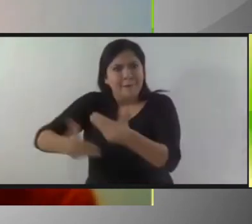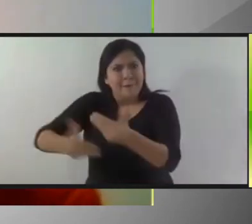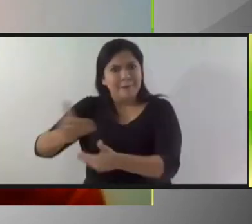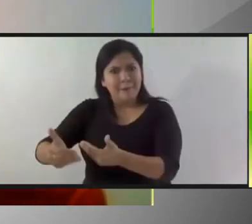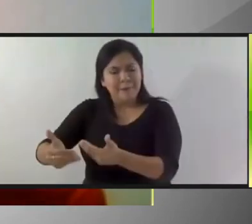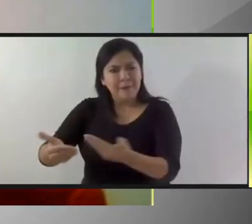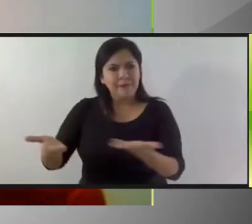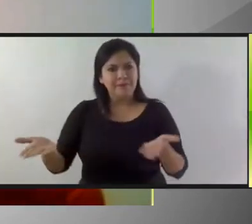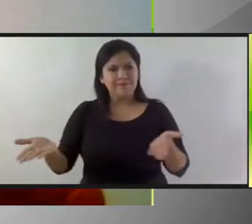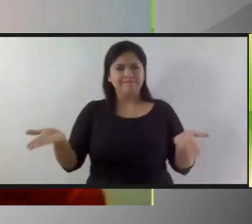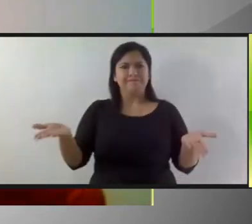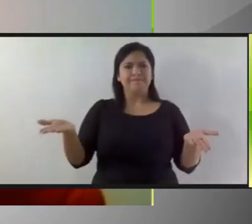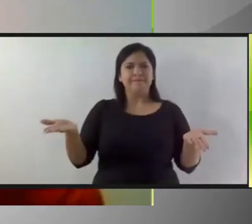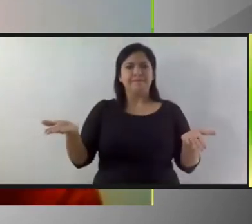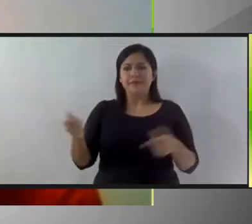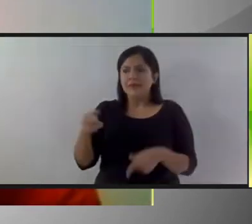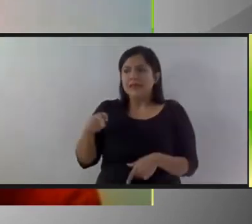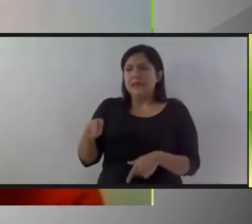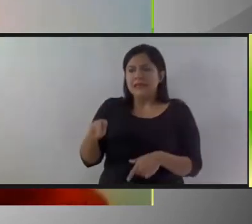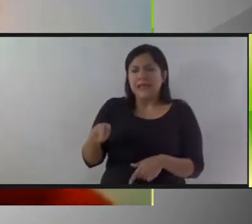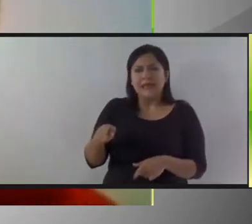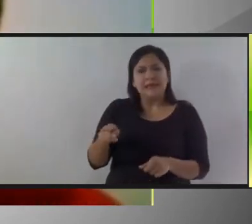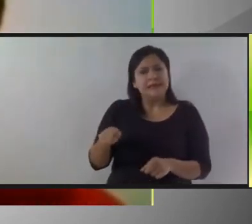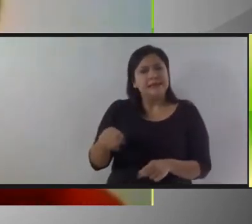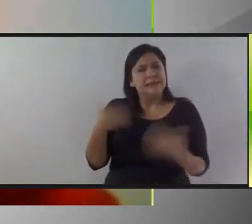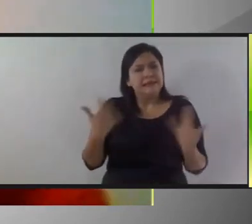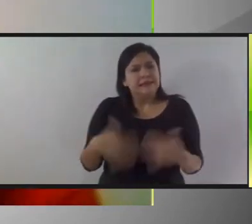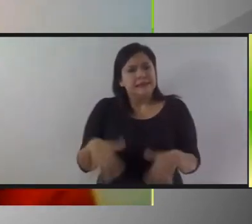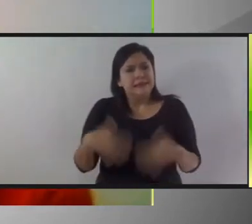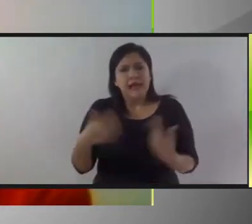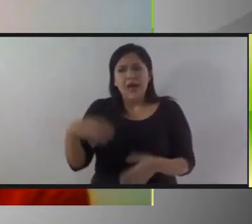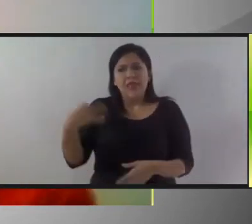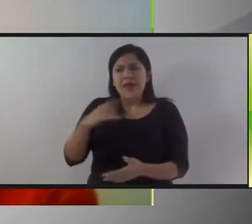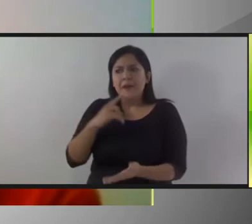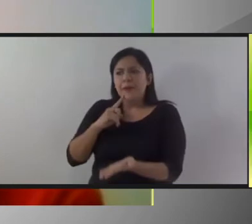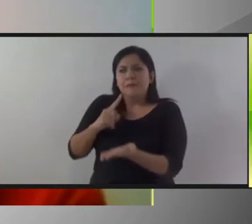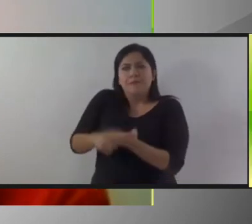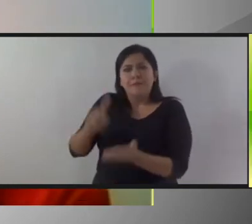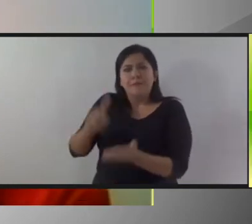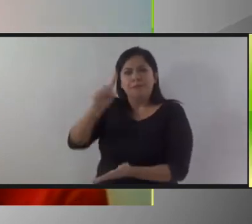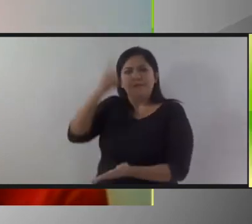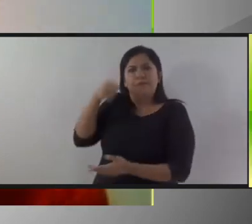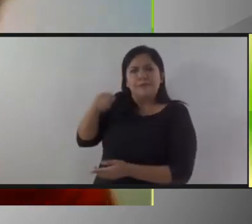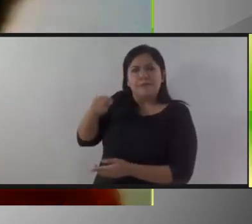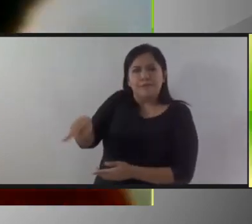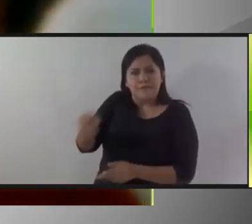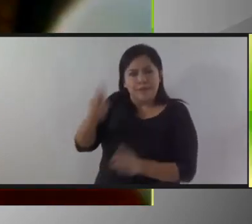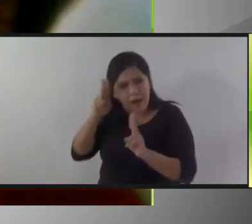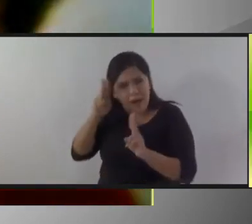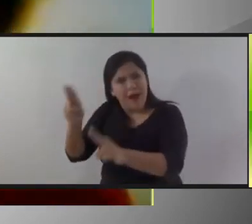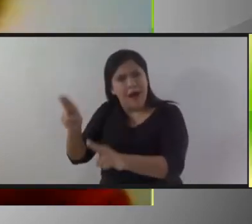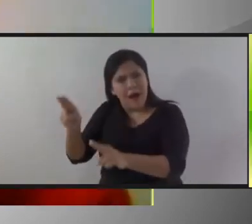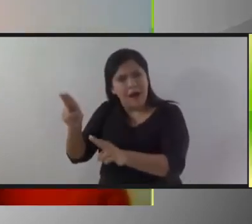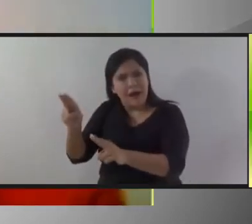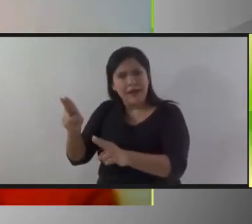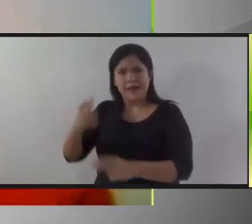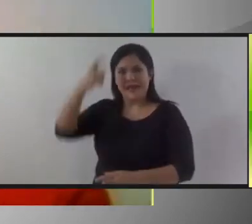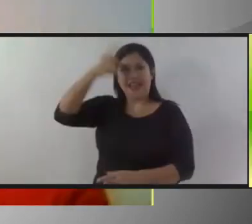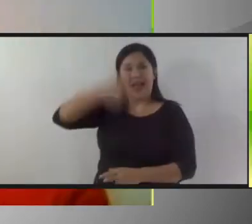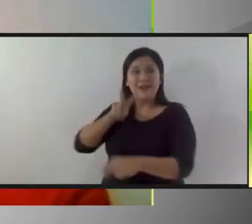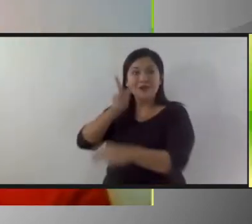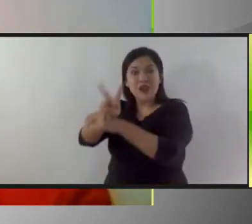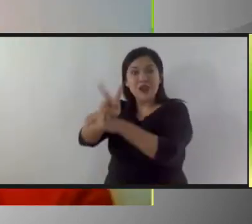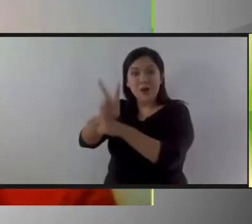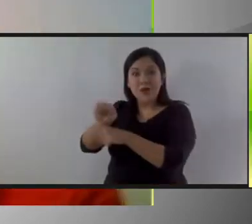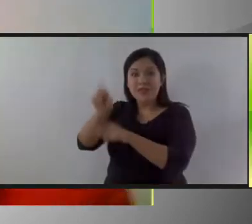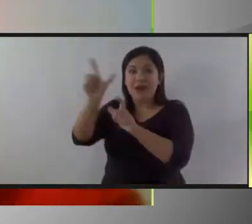¿cómo reconocer ese trabajo sin dejar de reconocer la autonomía de los sujetos, tanto las personas cuidadoras como